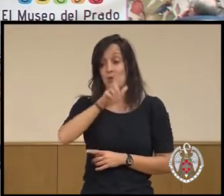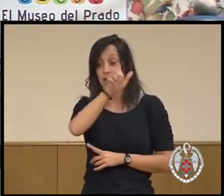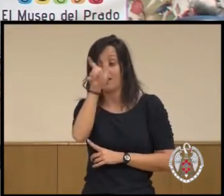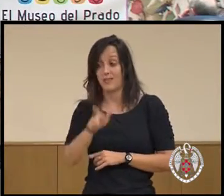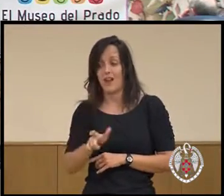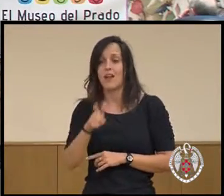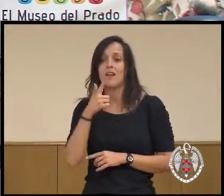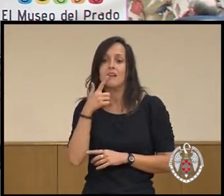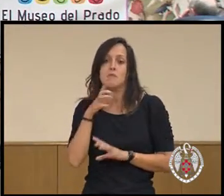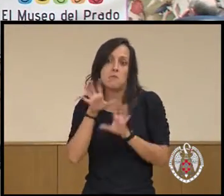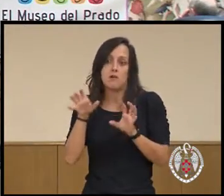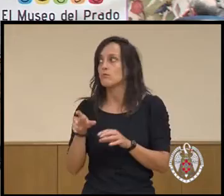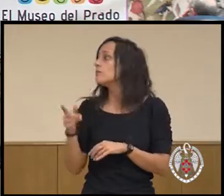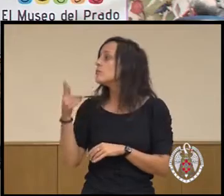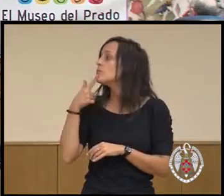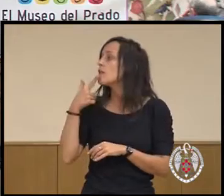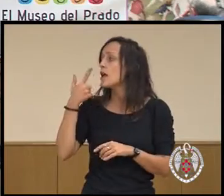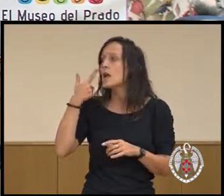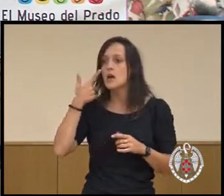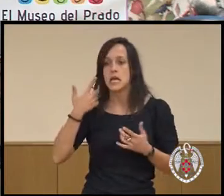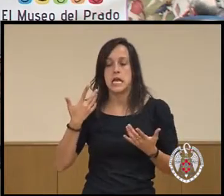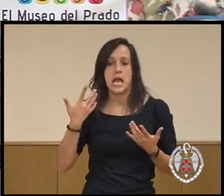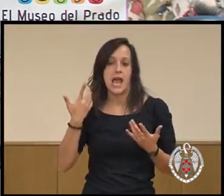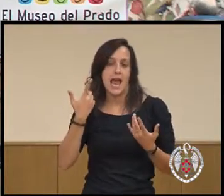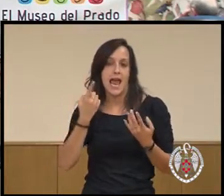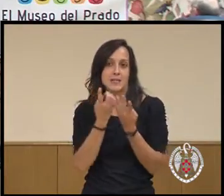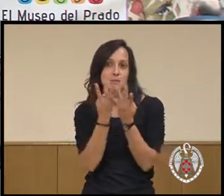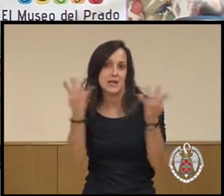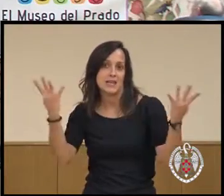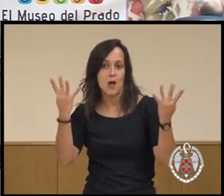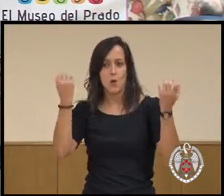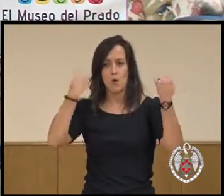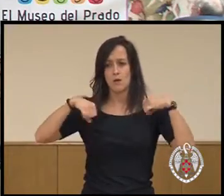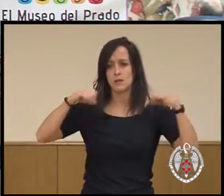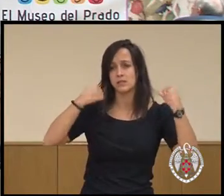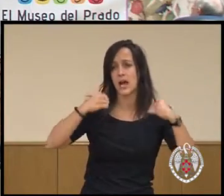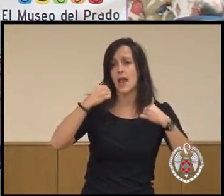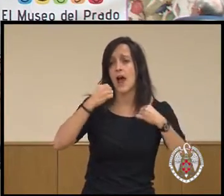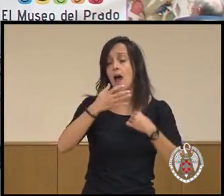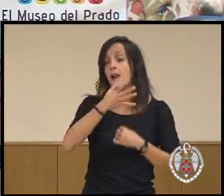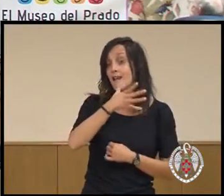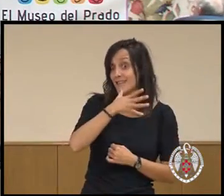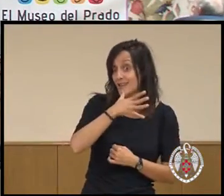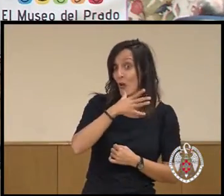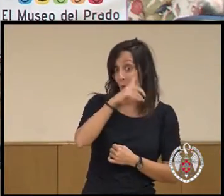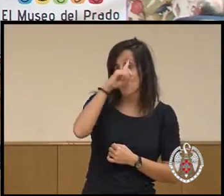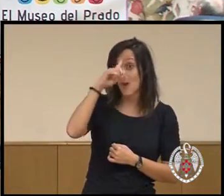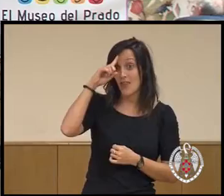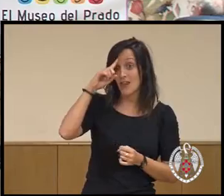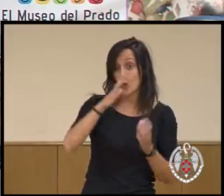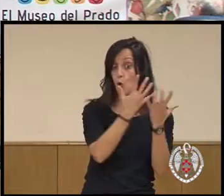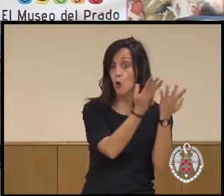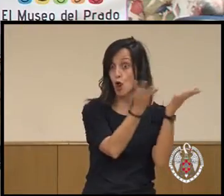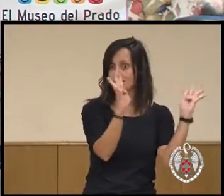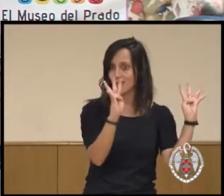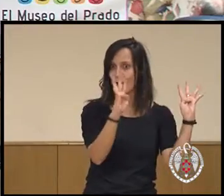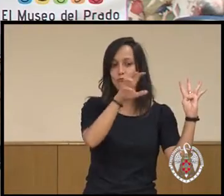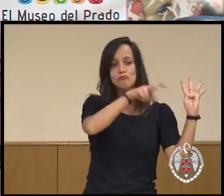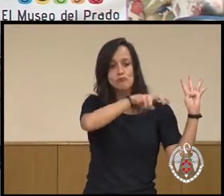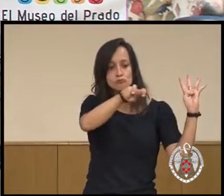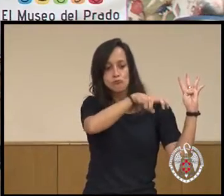calderoniano. Fue un nuevo tipo de espectáculo que se ensayó en el Real Coliseo del Buen Retiro de Madrid y que se extendió a toda Europa en forma de